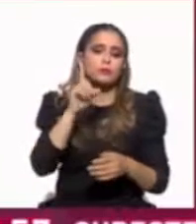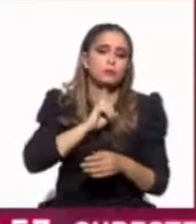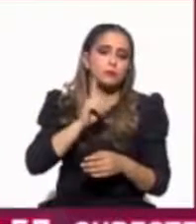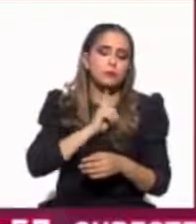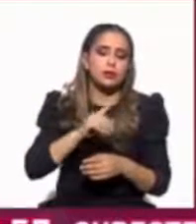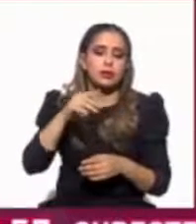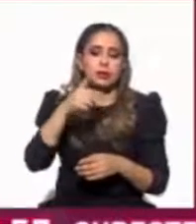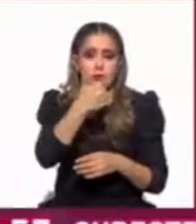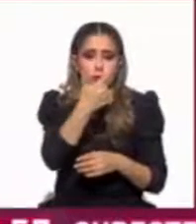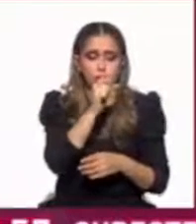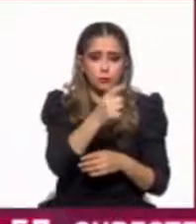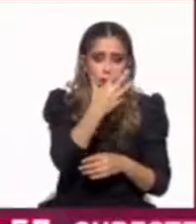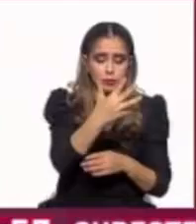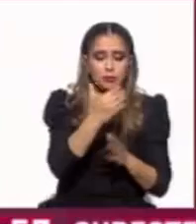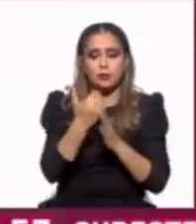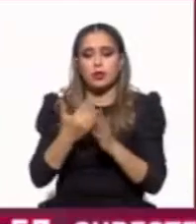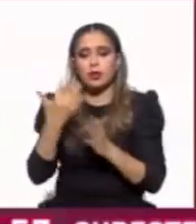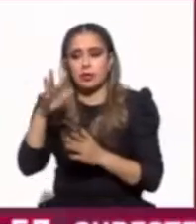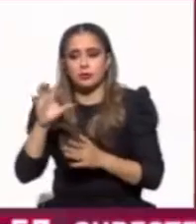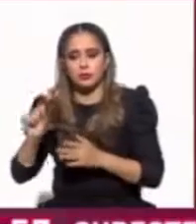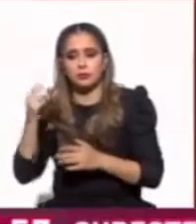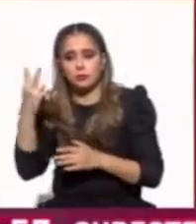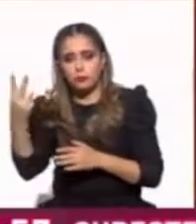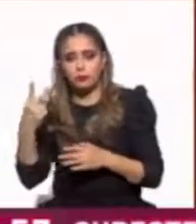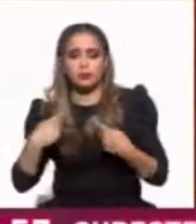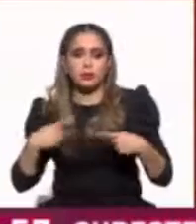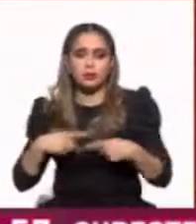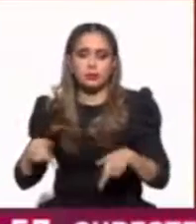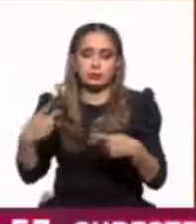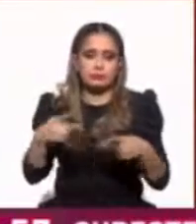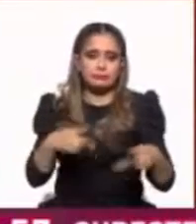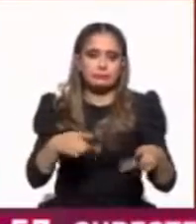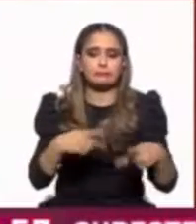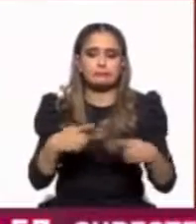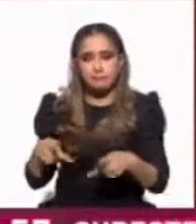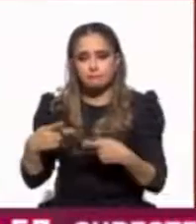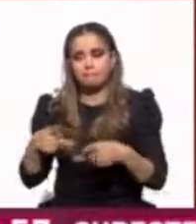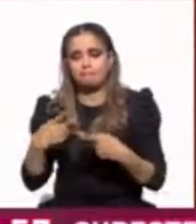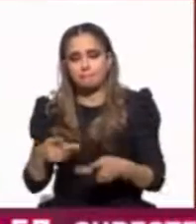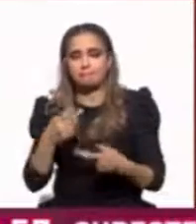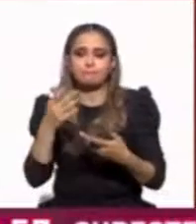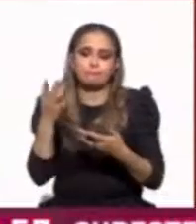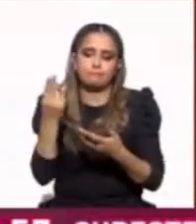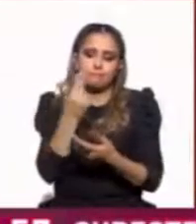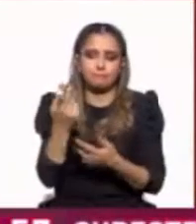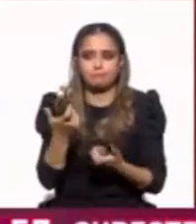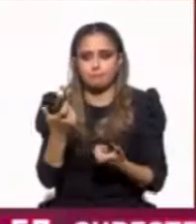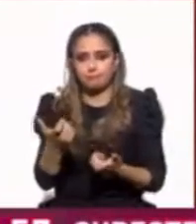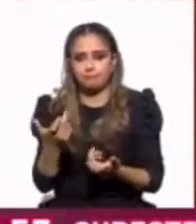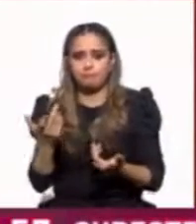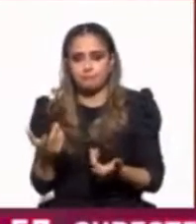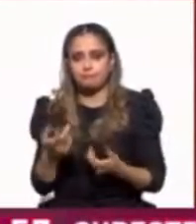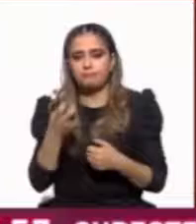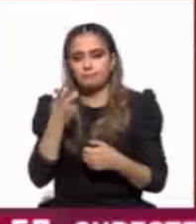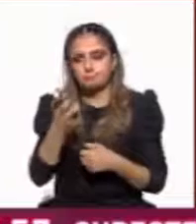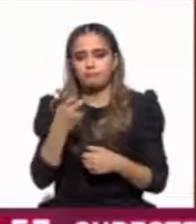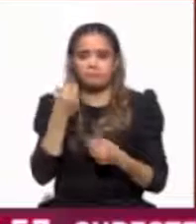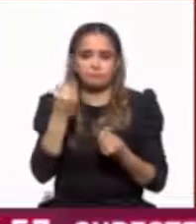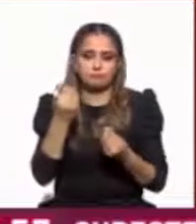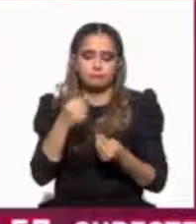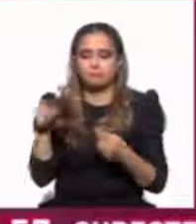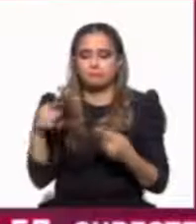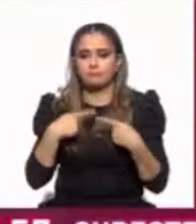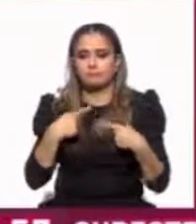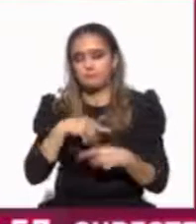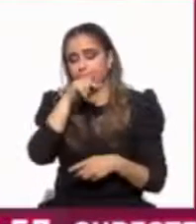de 12.5 a 10.2. Sí, esto nuevamente creo que da sustento al nivel de